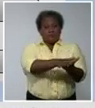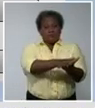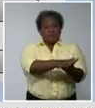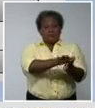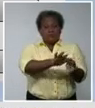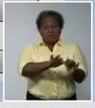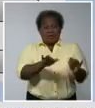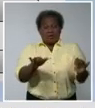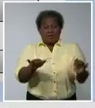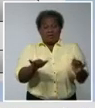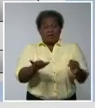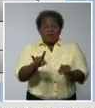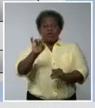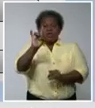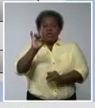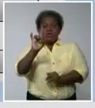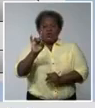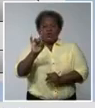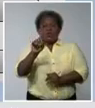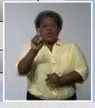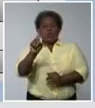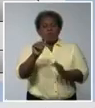de